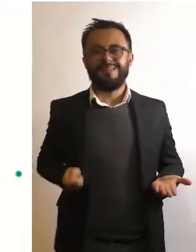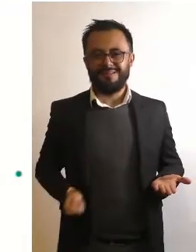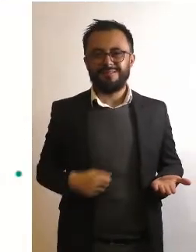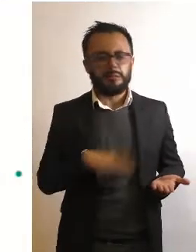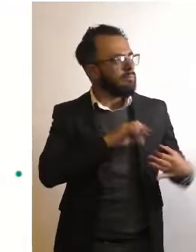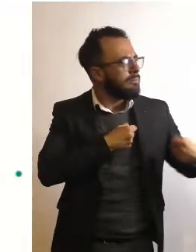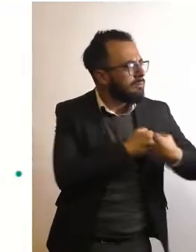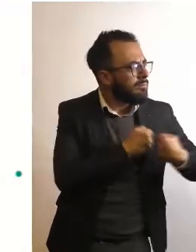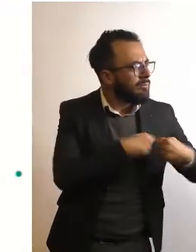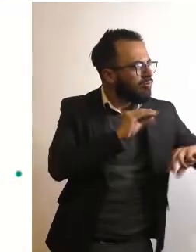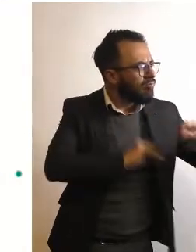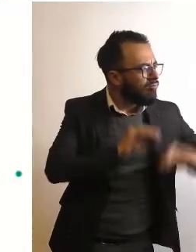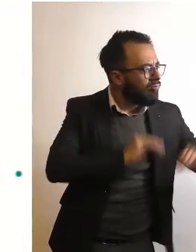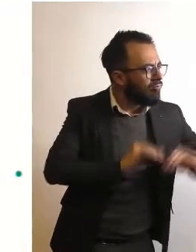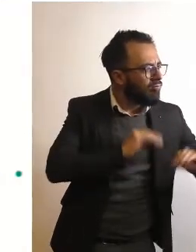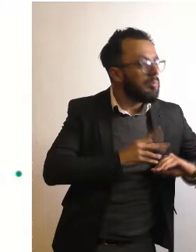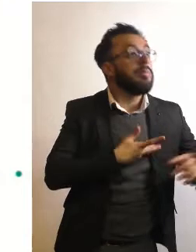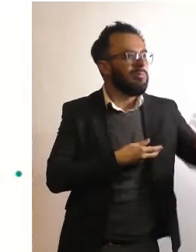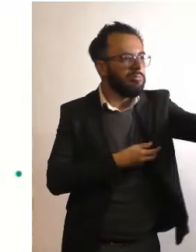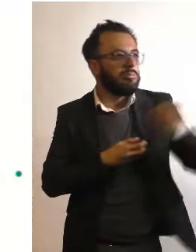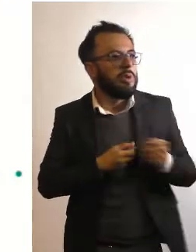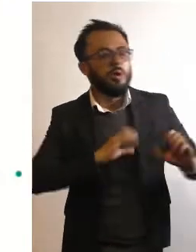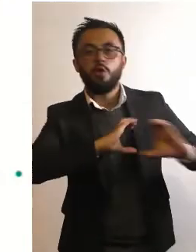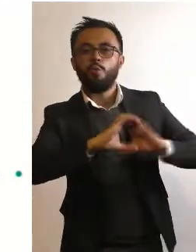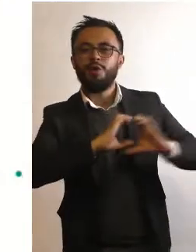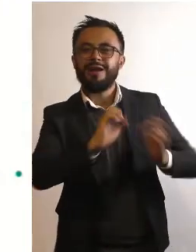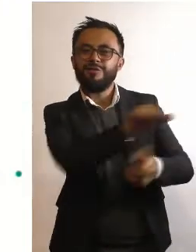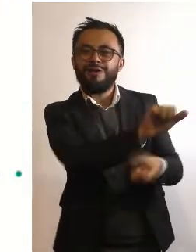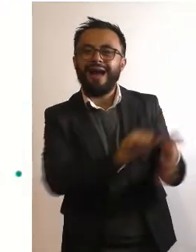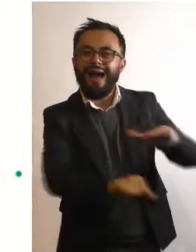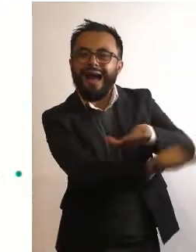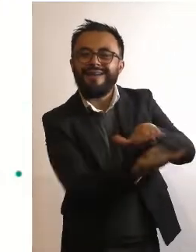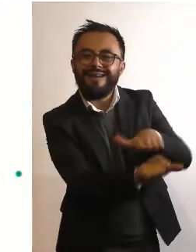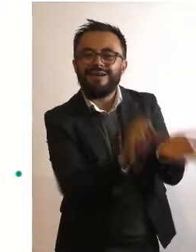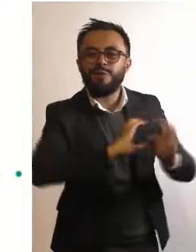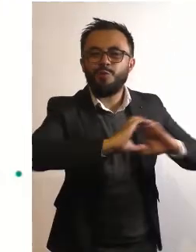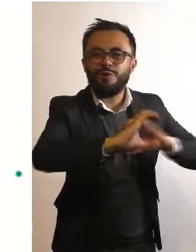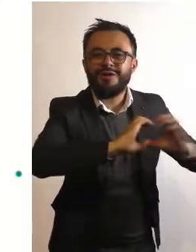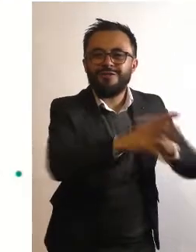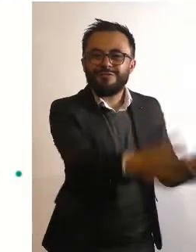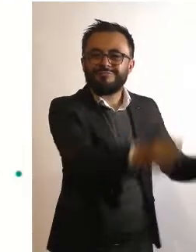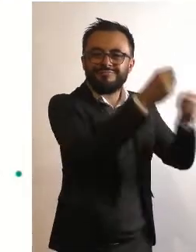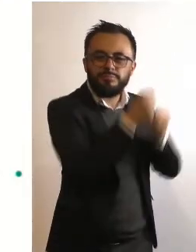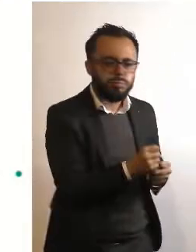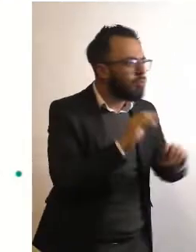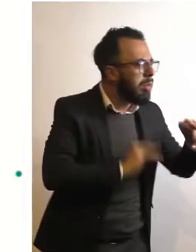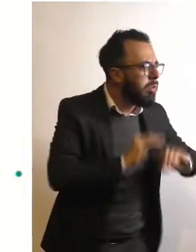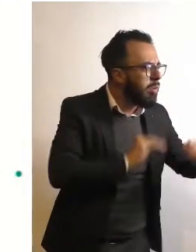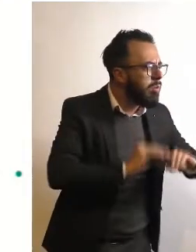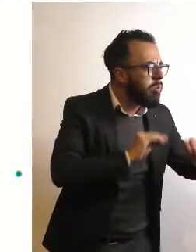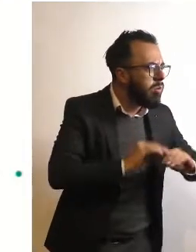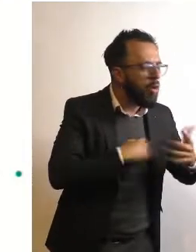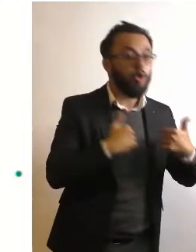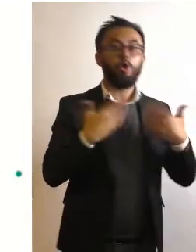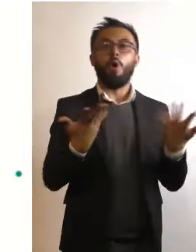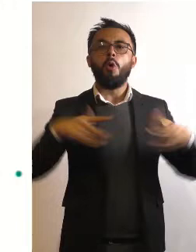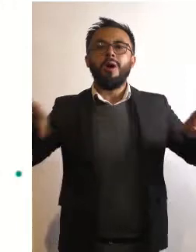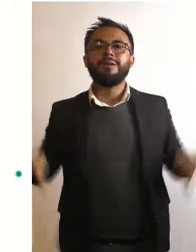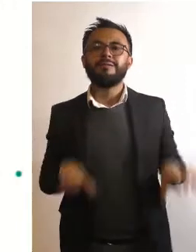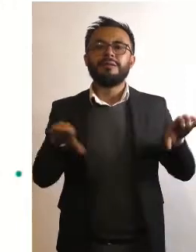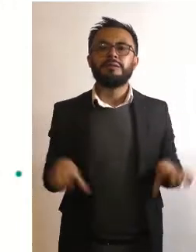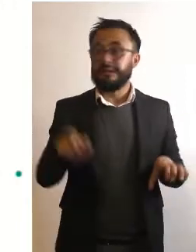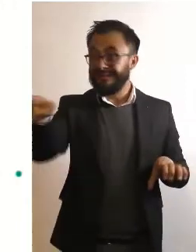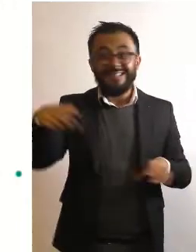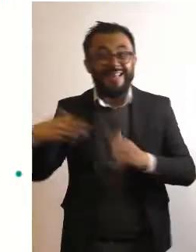conjunto con comunicaciones diferentes actividades para informarle a los estudiantes acerca